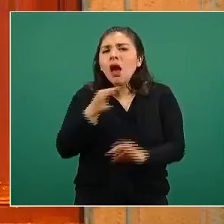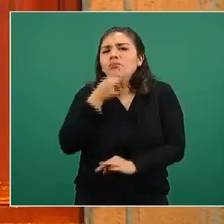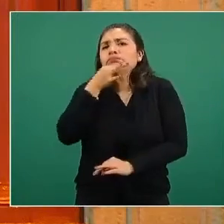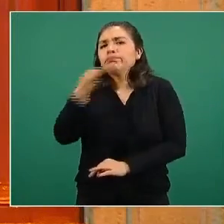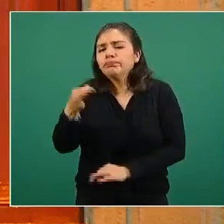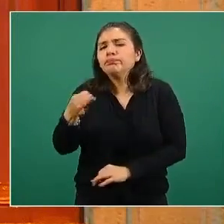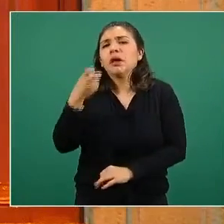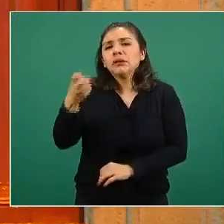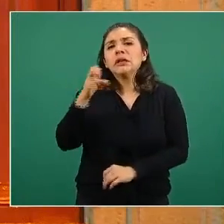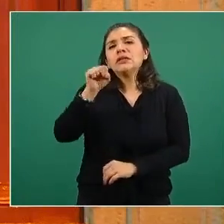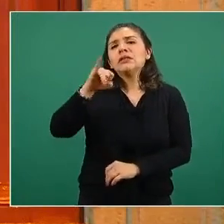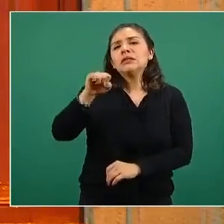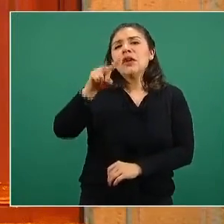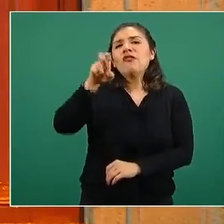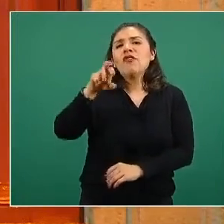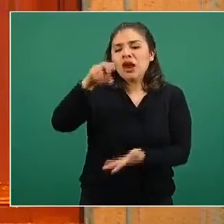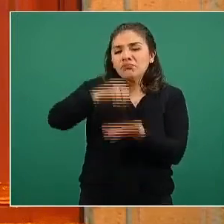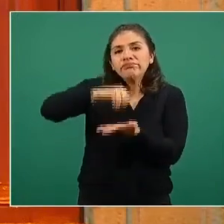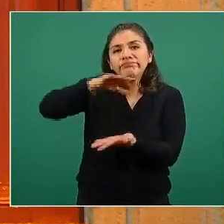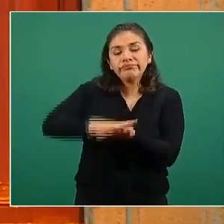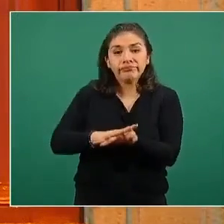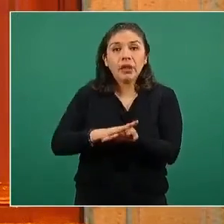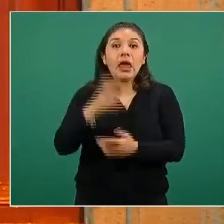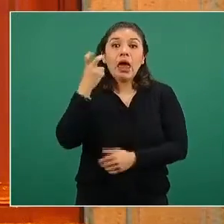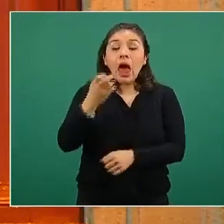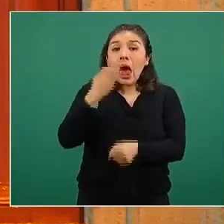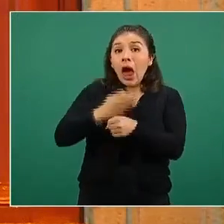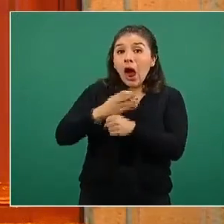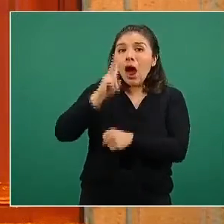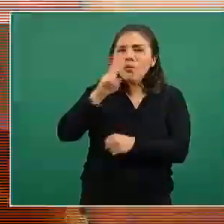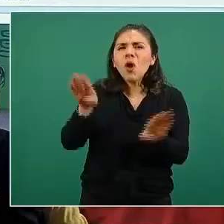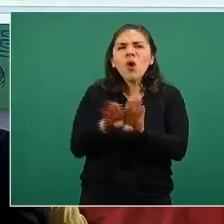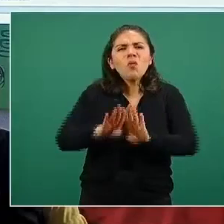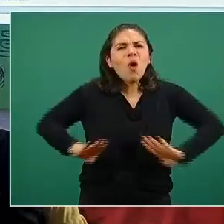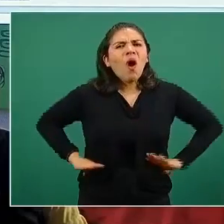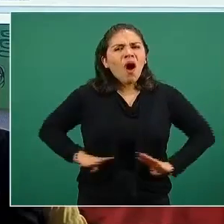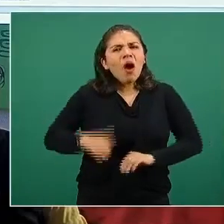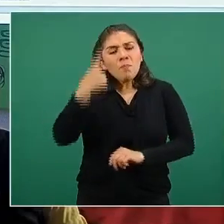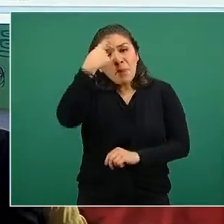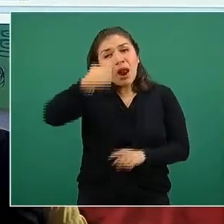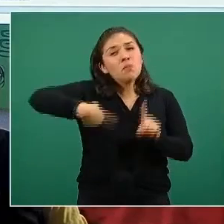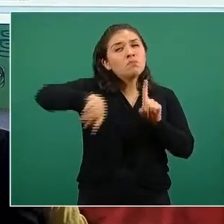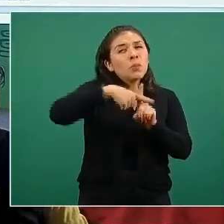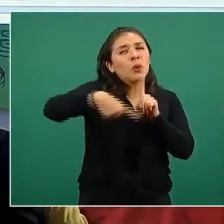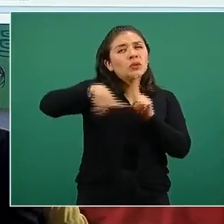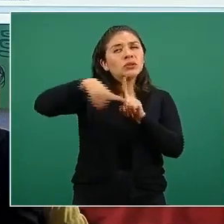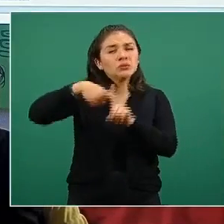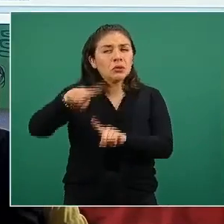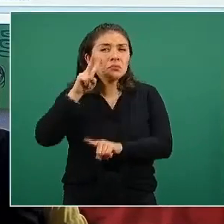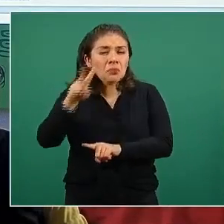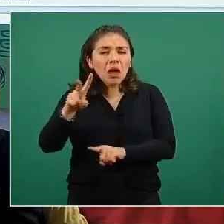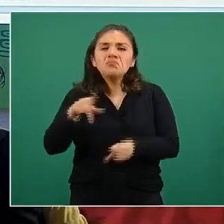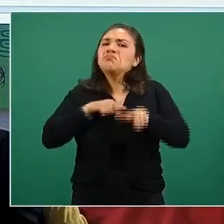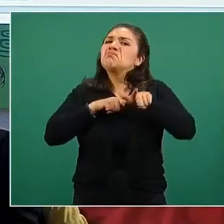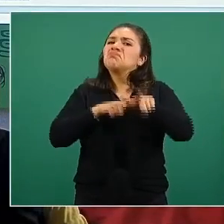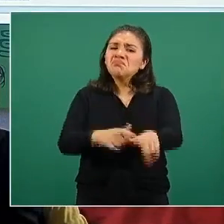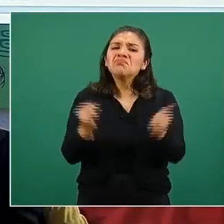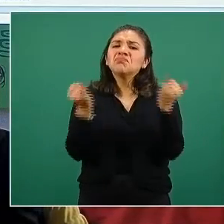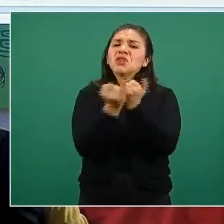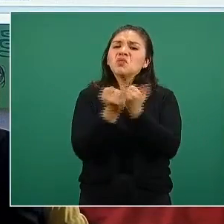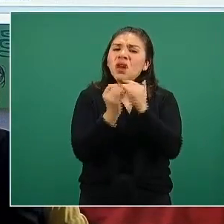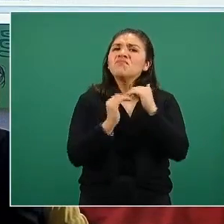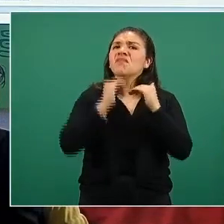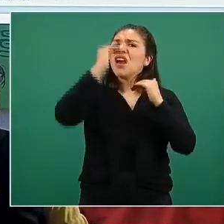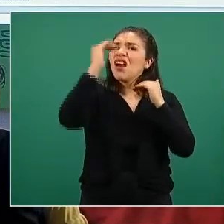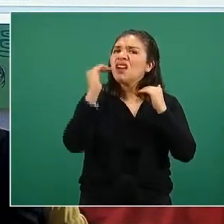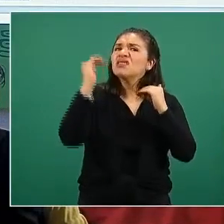por ende al CISBER. Y bueno, vemos que el comportamiento de la positividad prácticamente se ha mantenido en una meseta